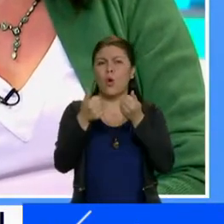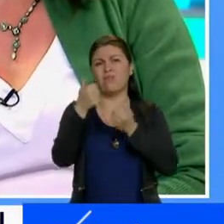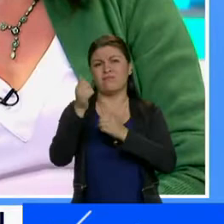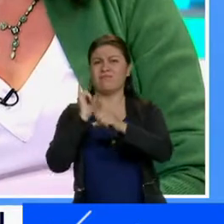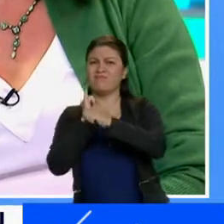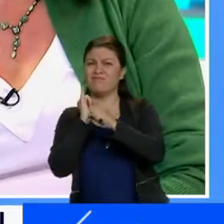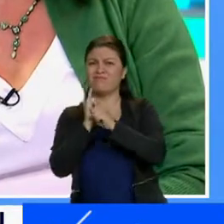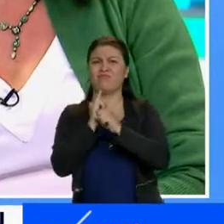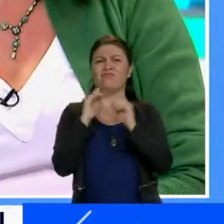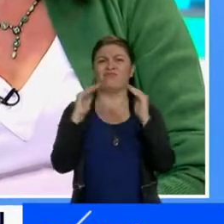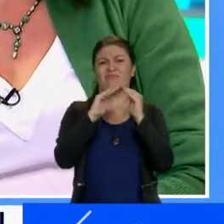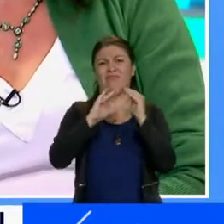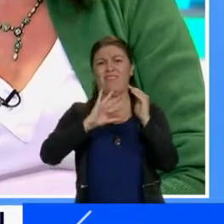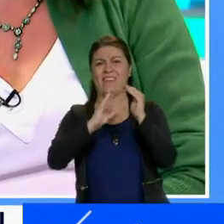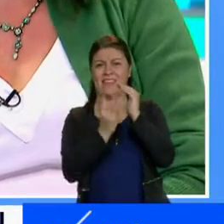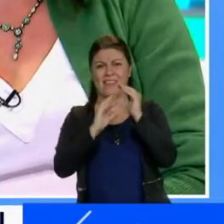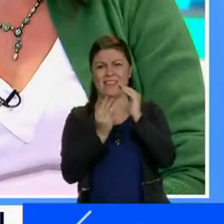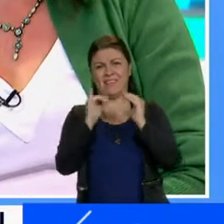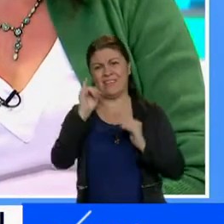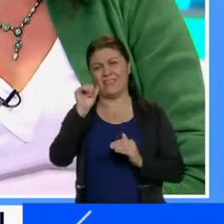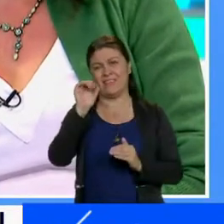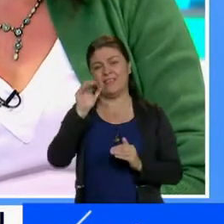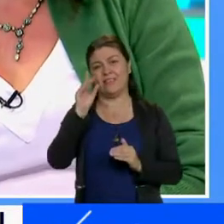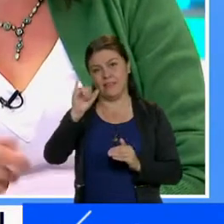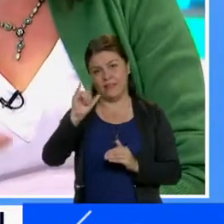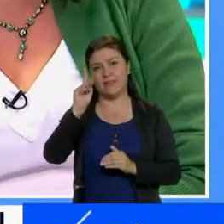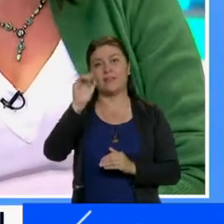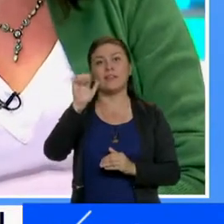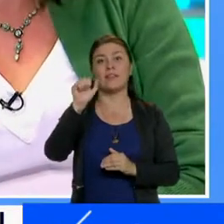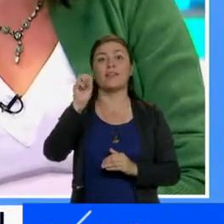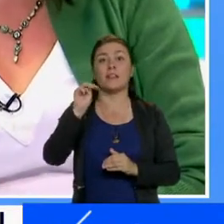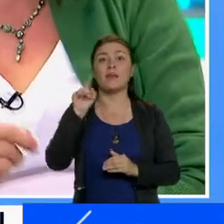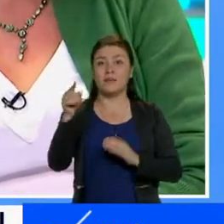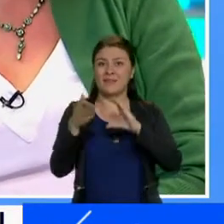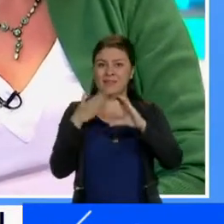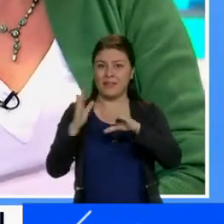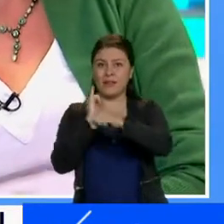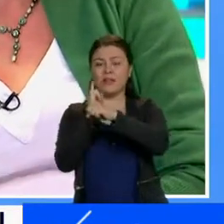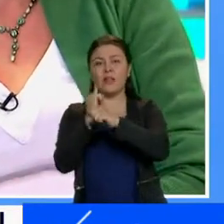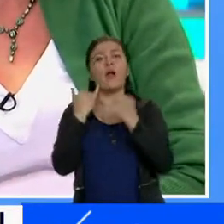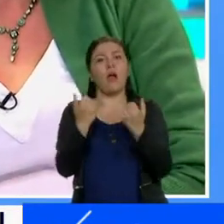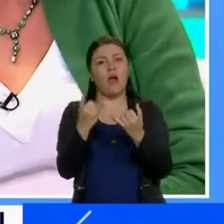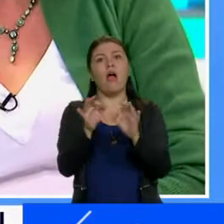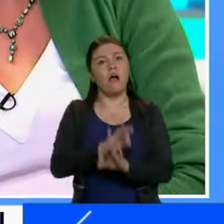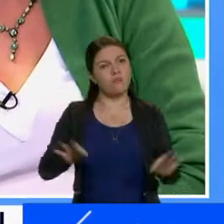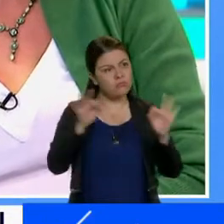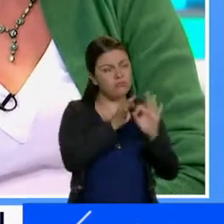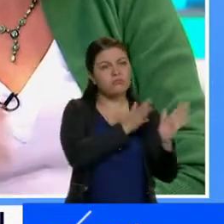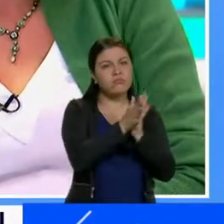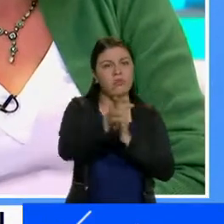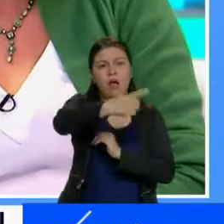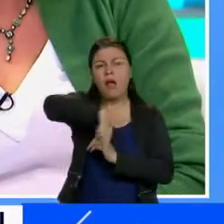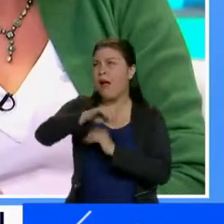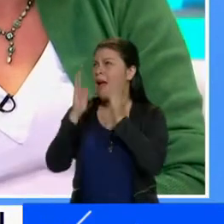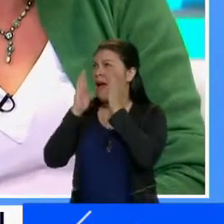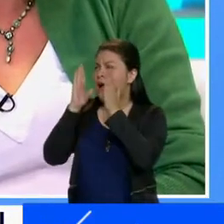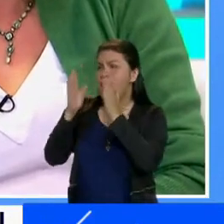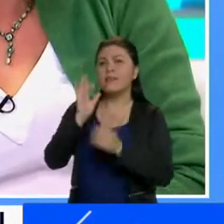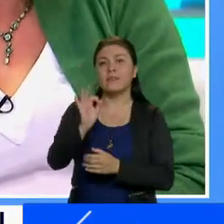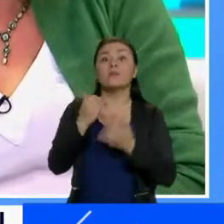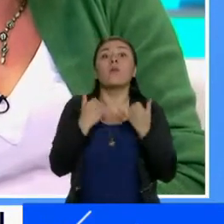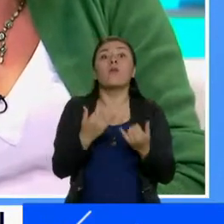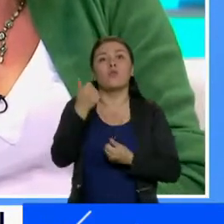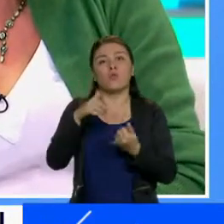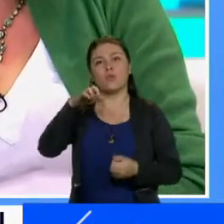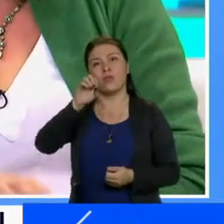muy buenos. Yo creo que es muy importante que se dé esta información. Ahorita viene la actualización de muchos de los planes de